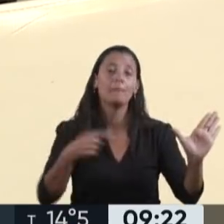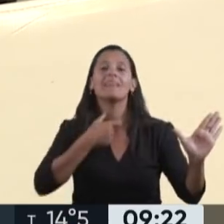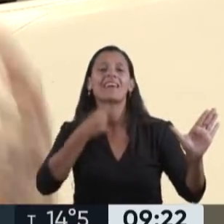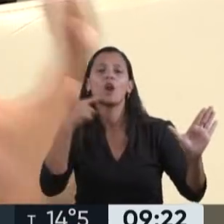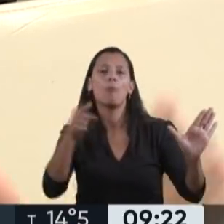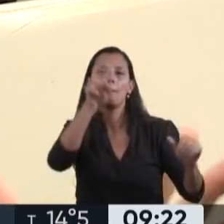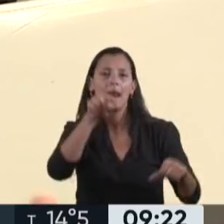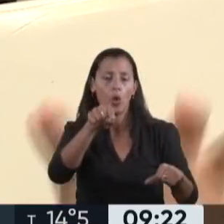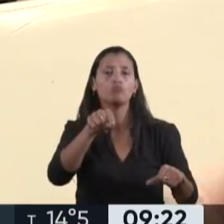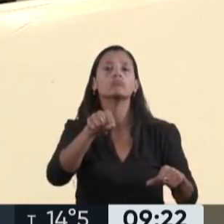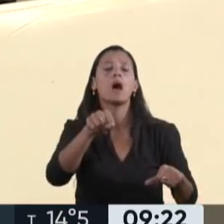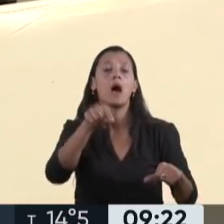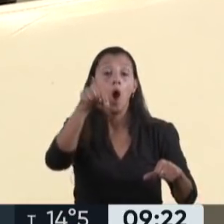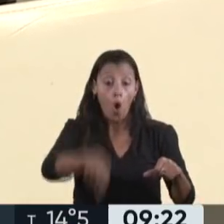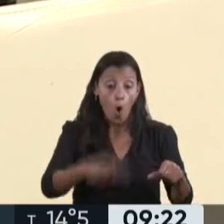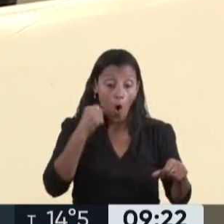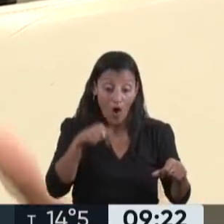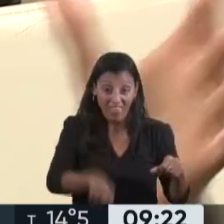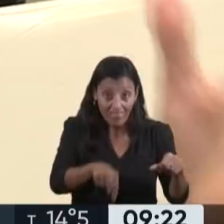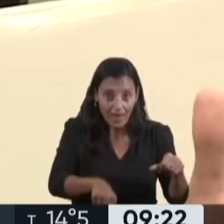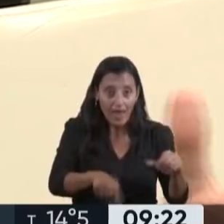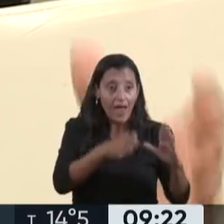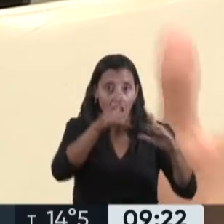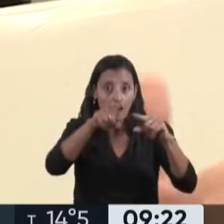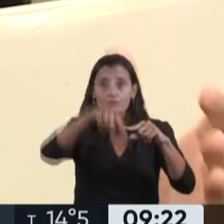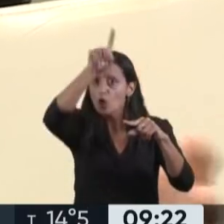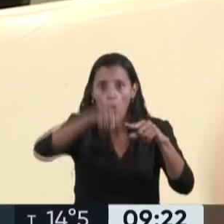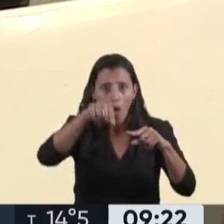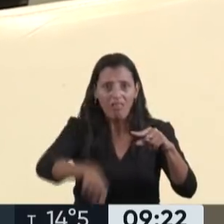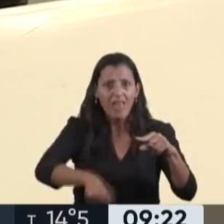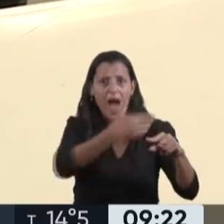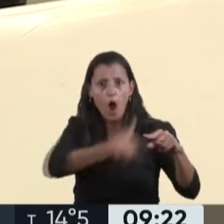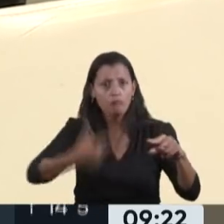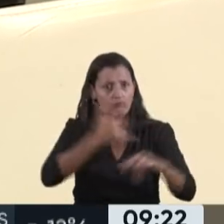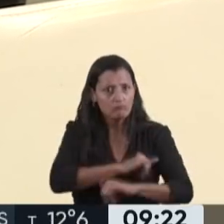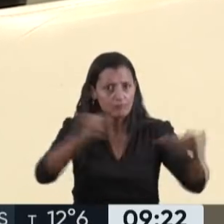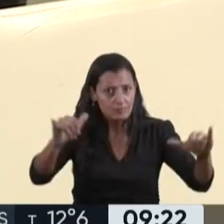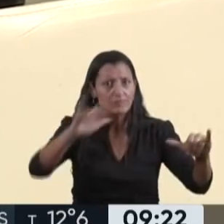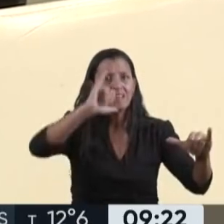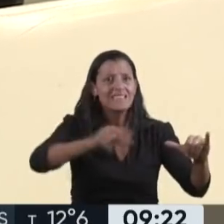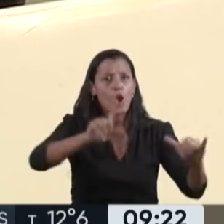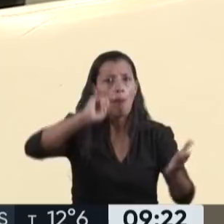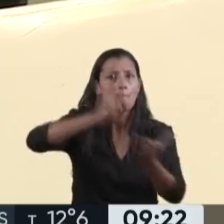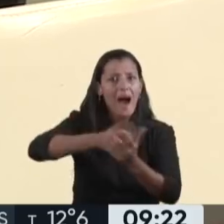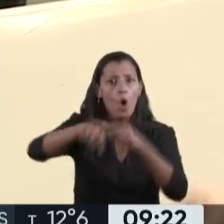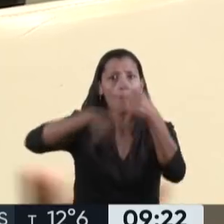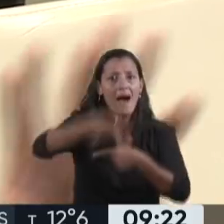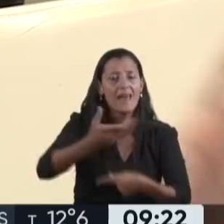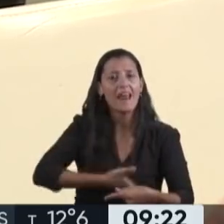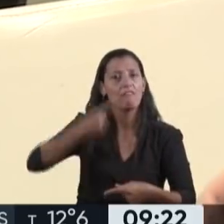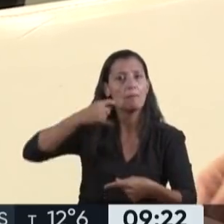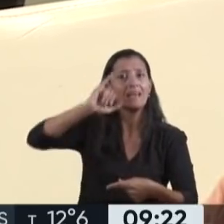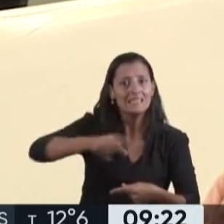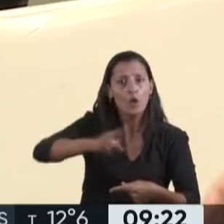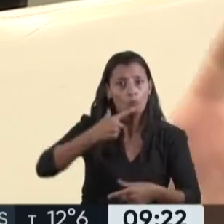si antes del fin del día de hoy el gobierno va a anunciar públicamente si va a hacer el pago de mañana al FMI. Y una